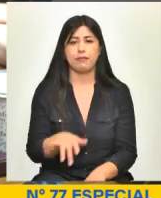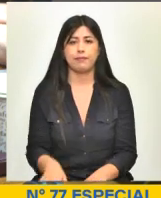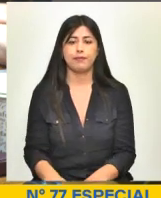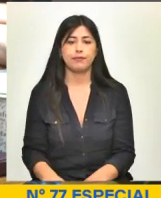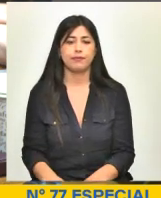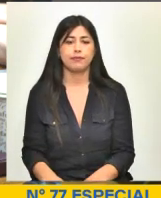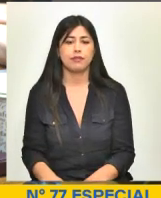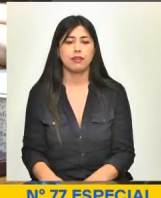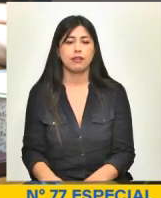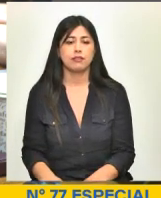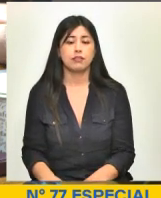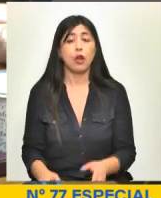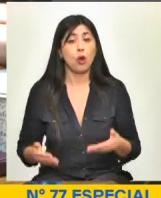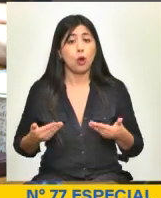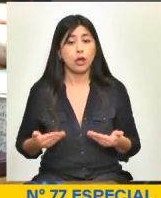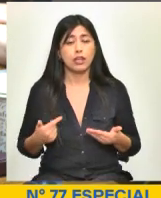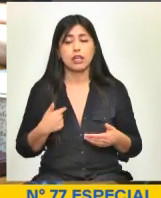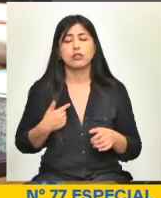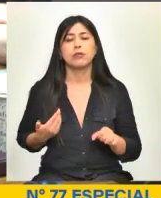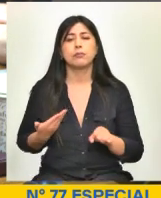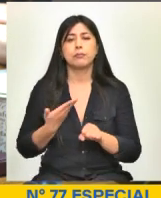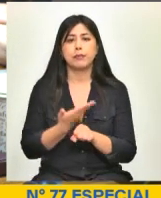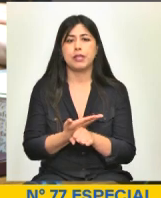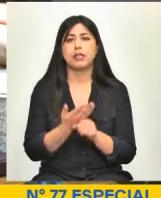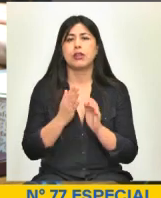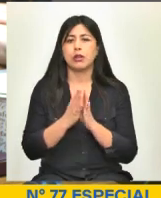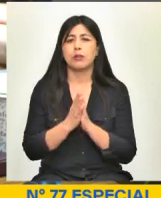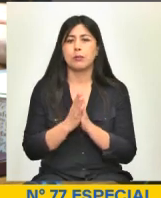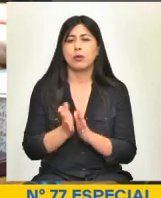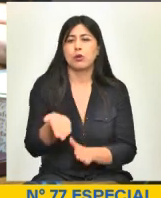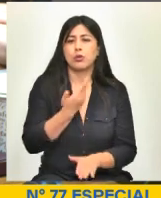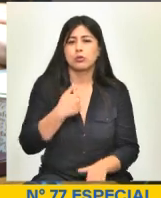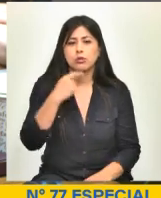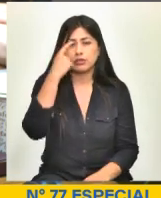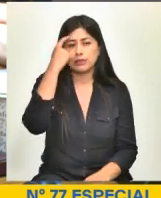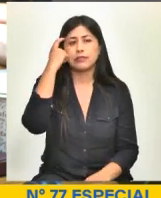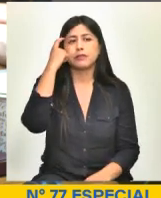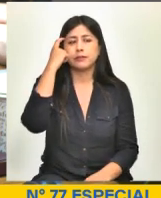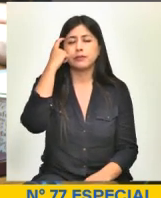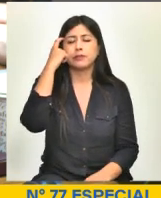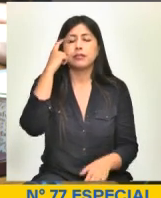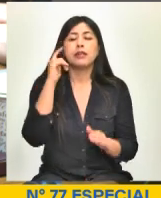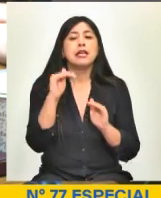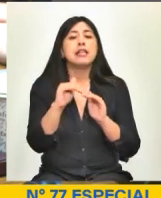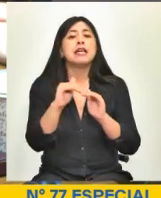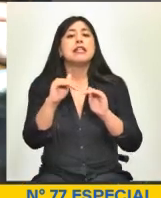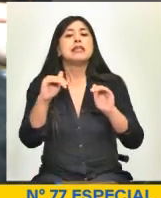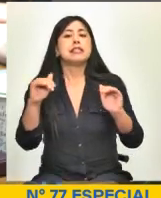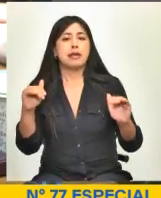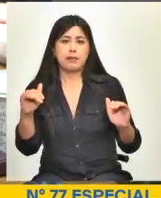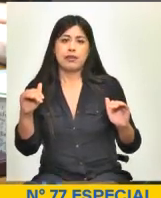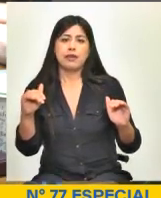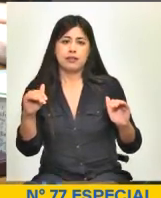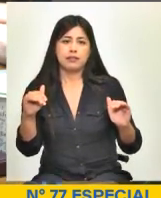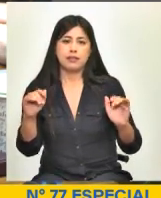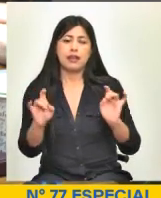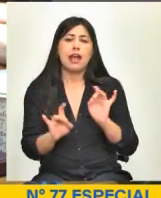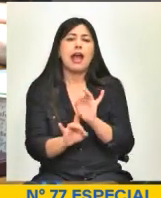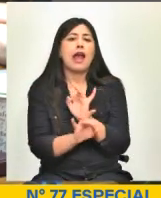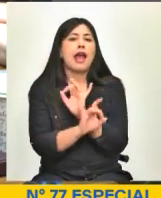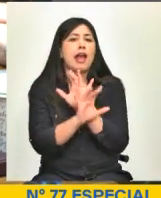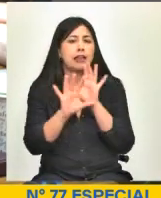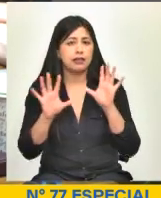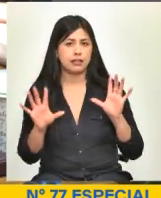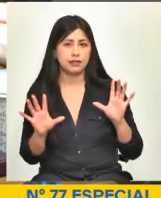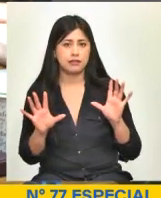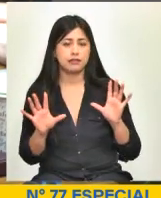día pido que seamos capaces de separar la paja del trigo, que entendamos que